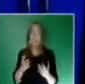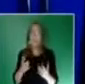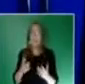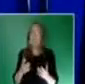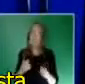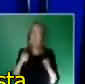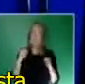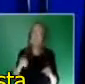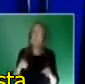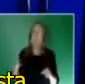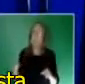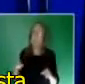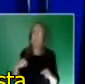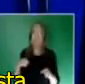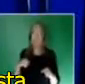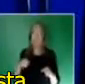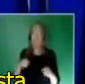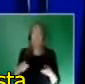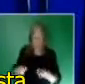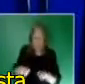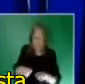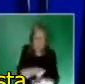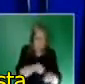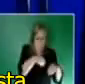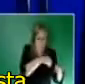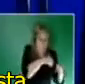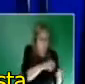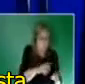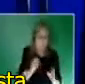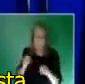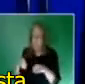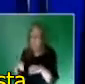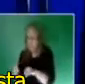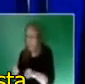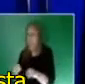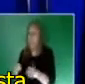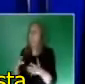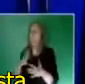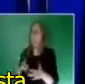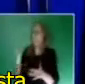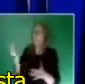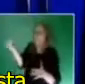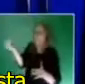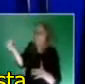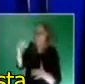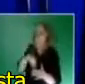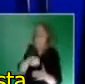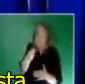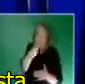y nos ha deparado esta globalización que significa mirar por todo el planeta